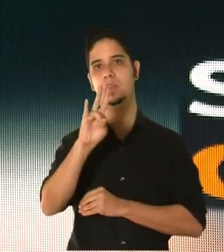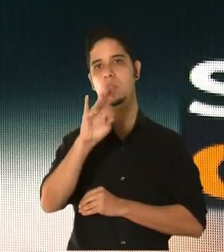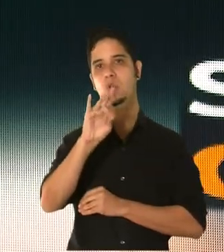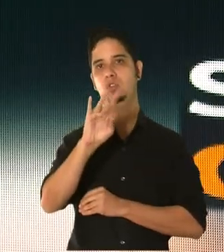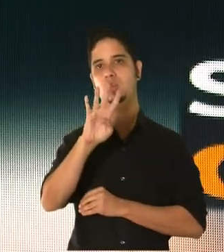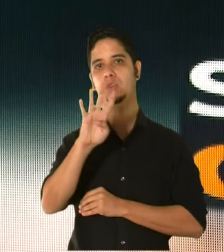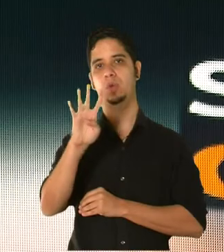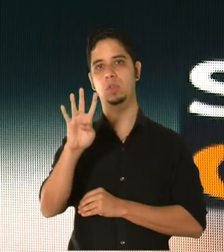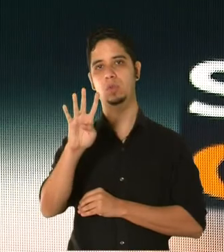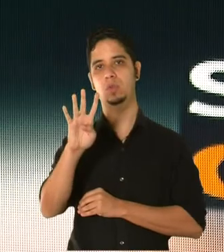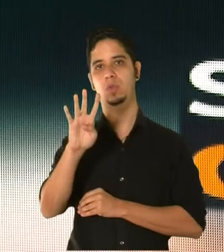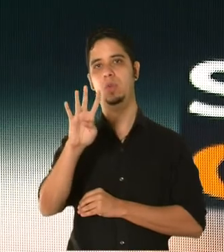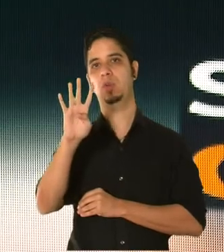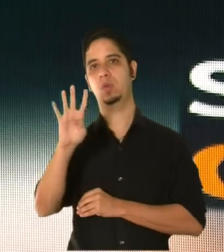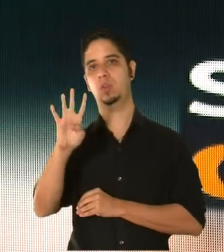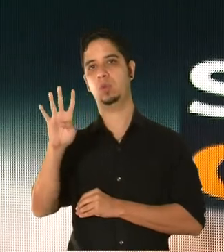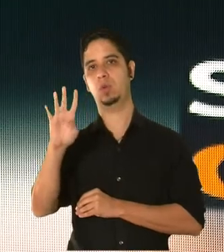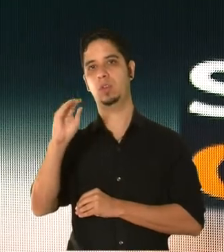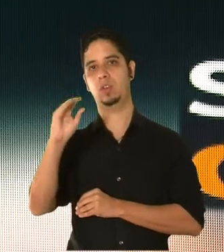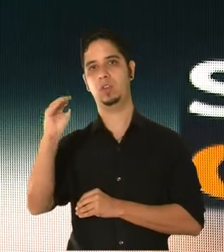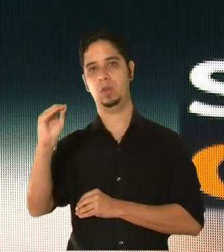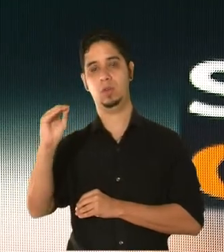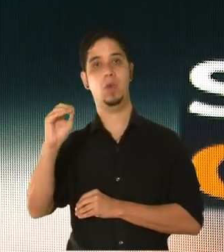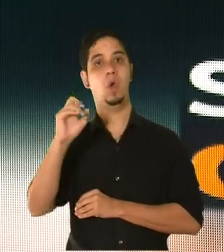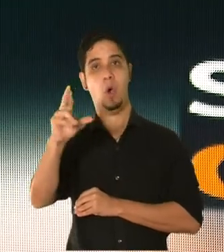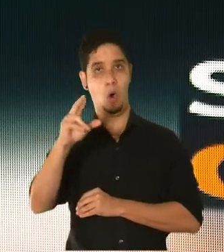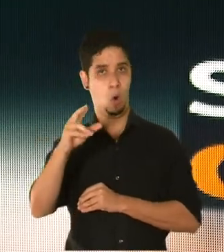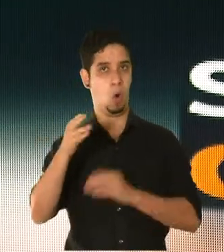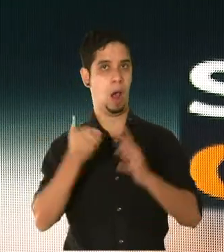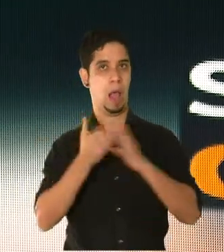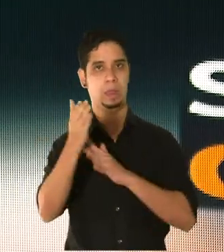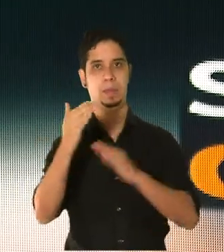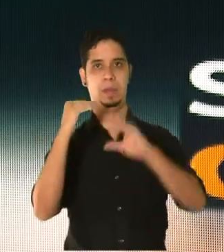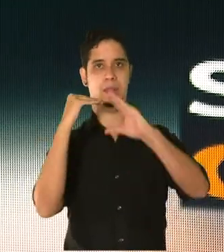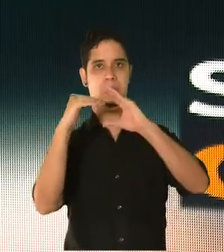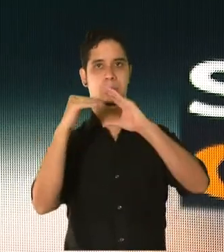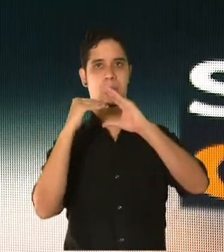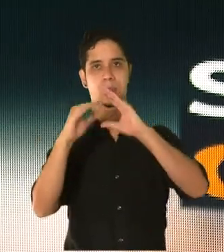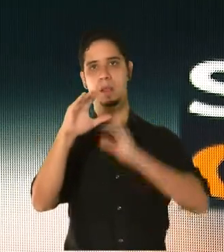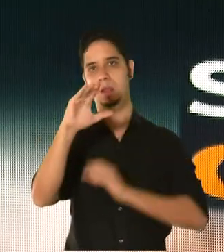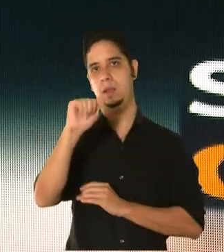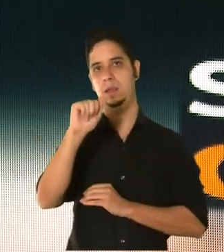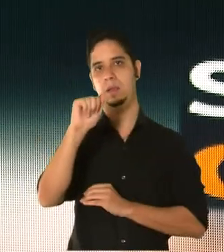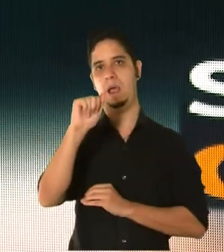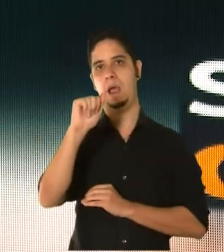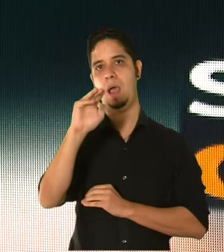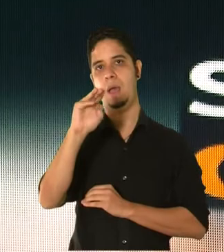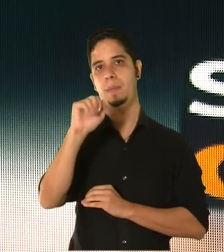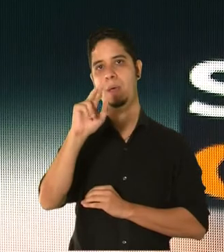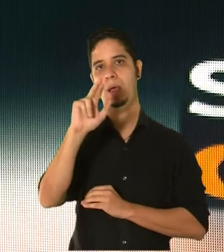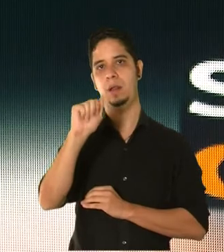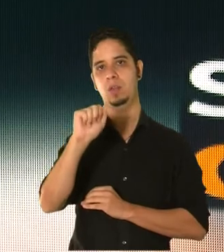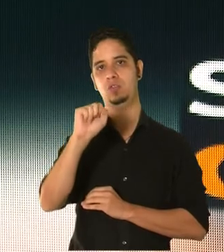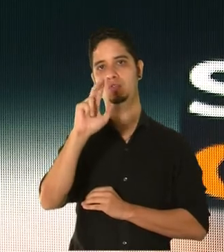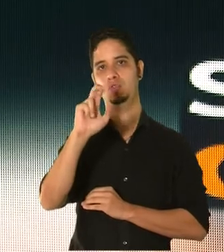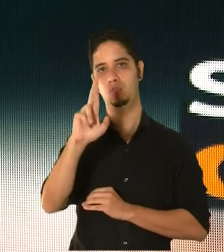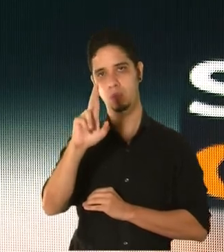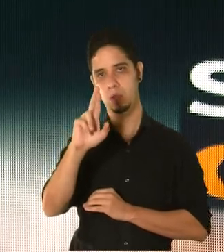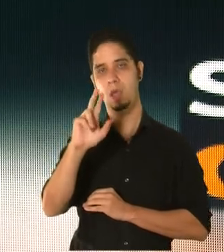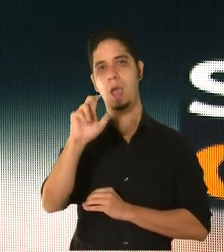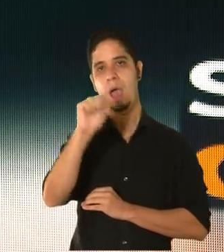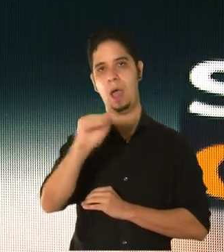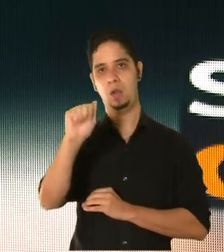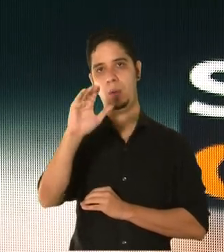44 400 o escribirnos al email de la cámara azul que es cámara azul @ cámara azul punto o